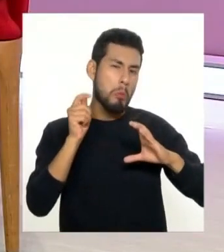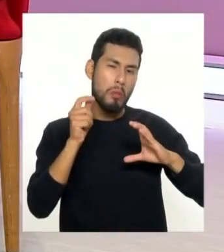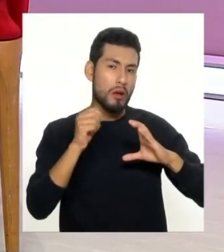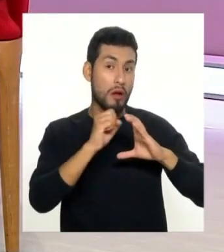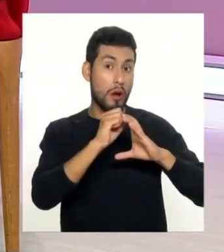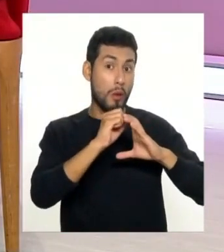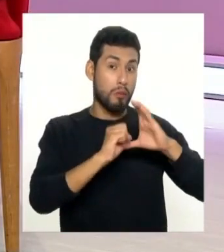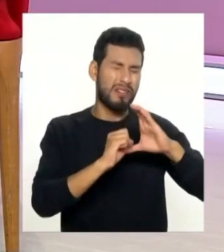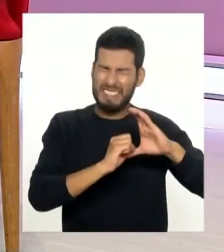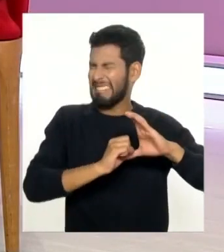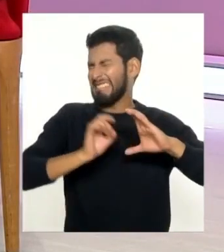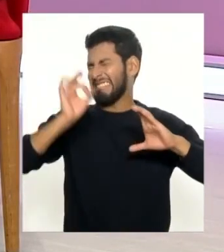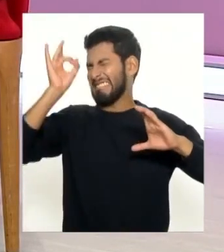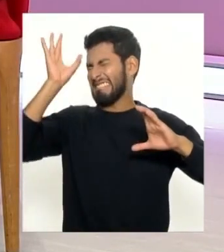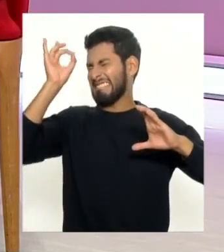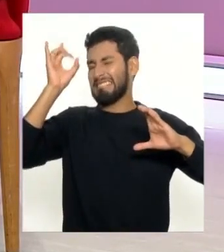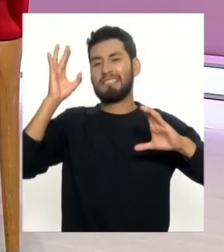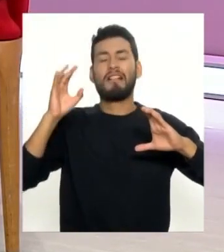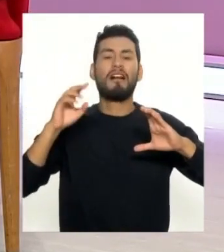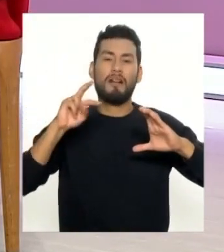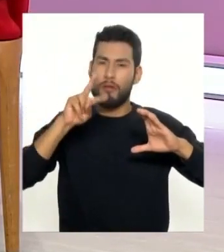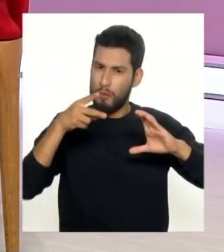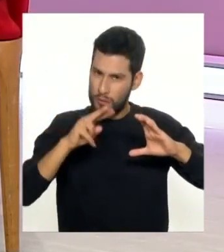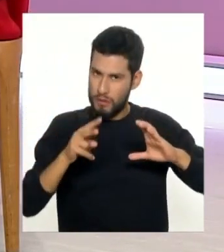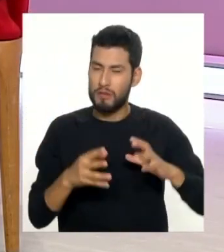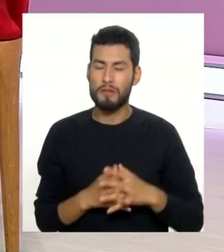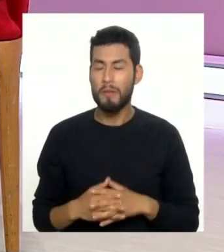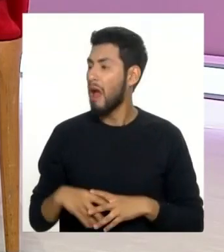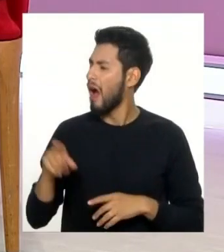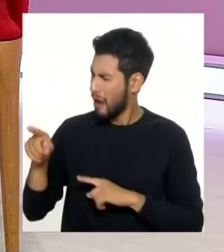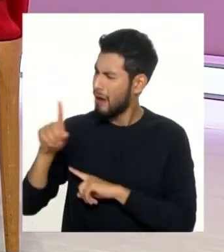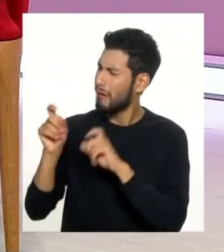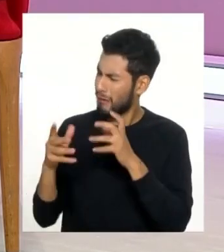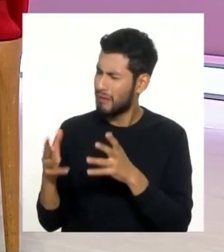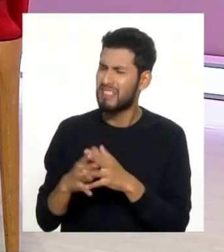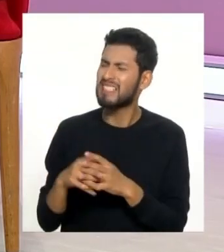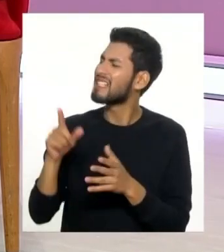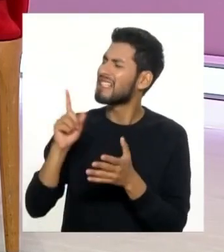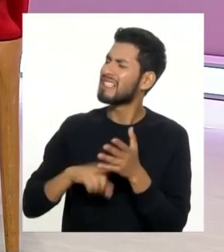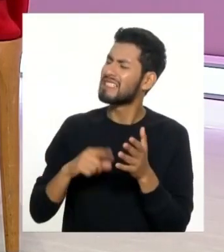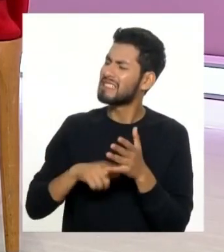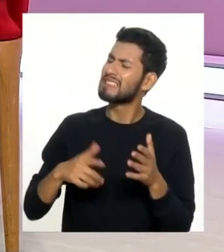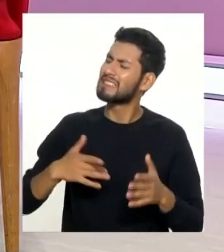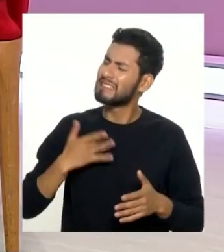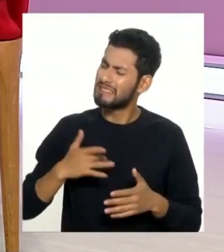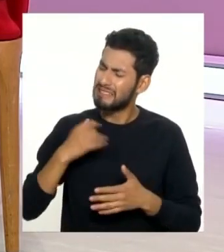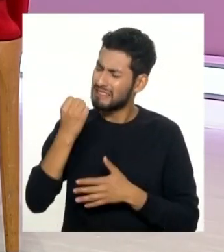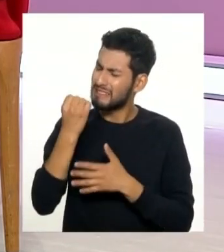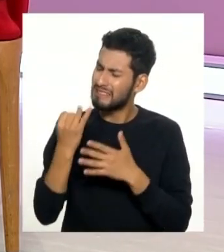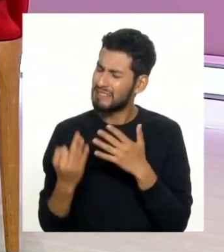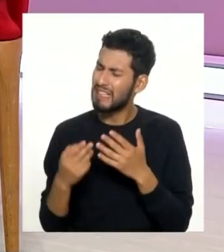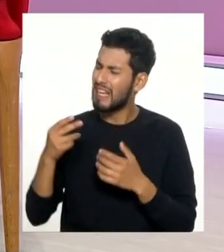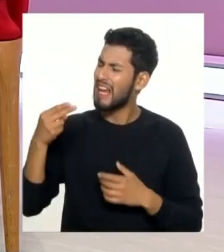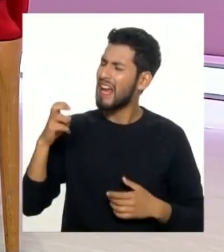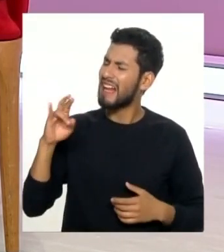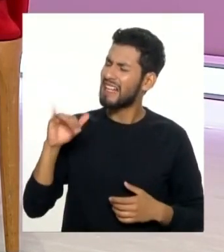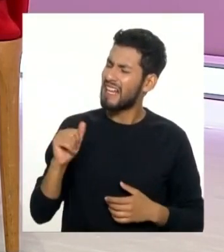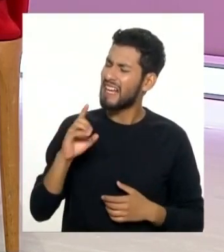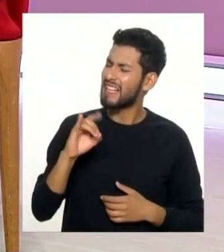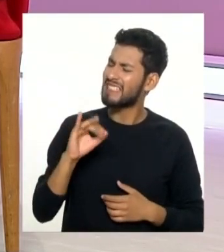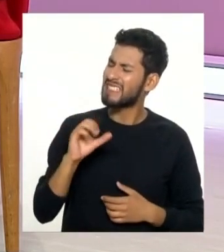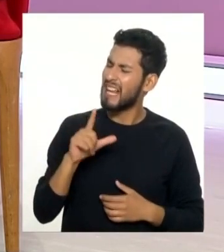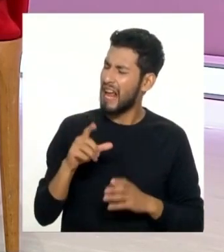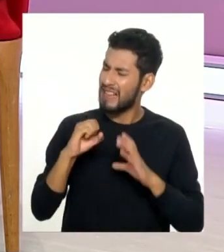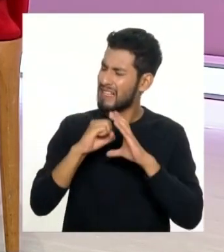nuestro ronda de preguntas, que ya tenemos unas pendientes, pero ¿qué sintomatología tiene una hernia discal? Por ejemplo,